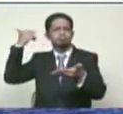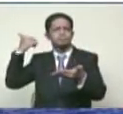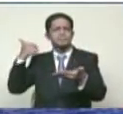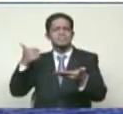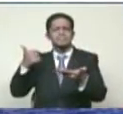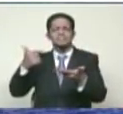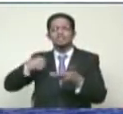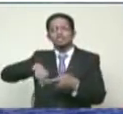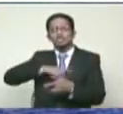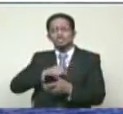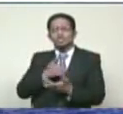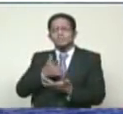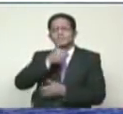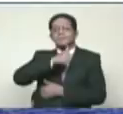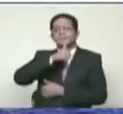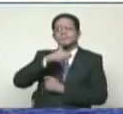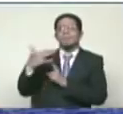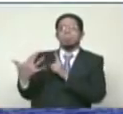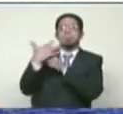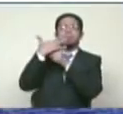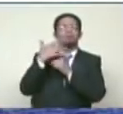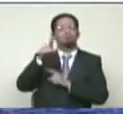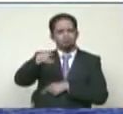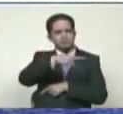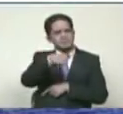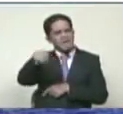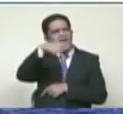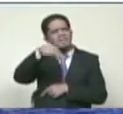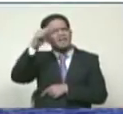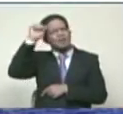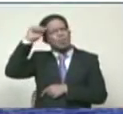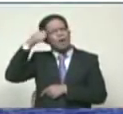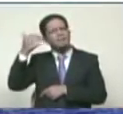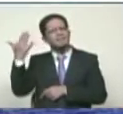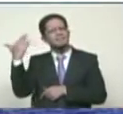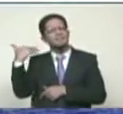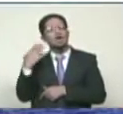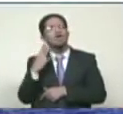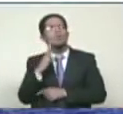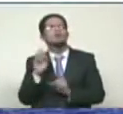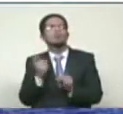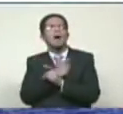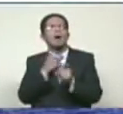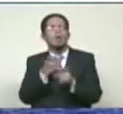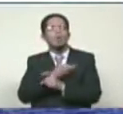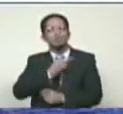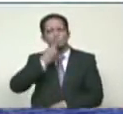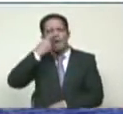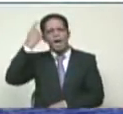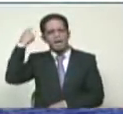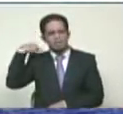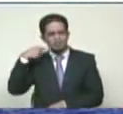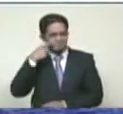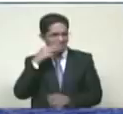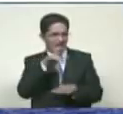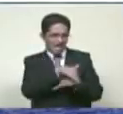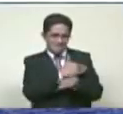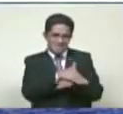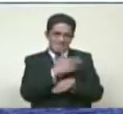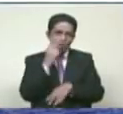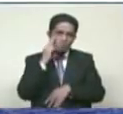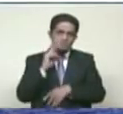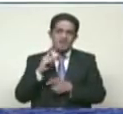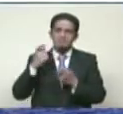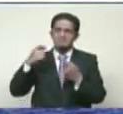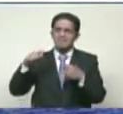todo. Ustedes recuerdan el 4 de agosto del año pasado en la avenida Bolívar, cuando trataron